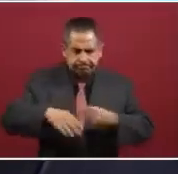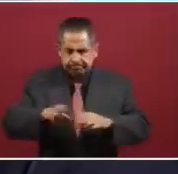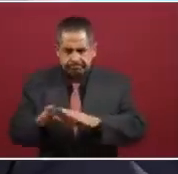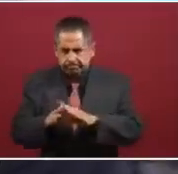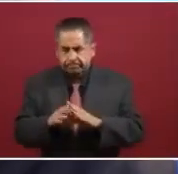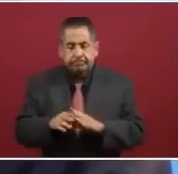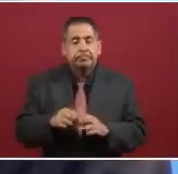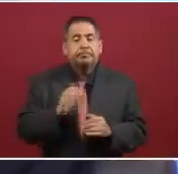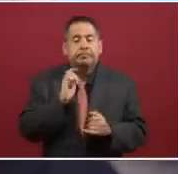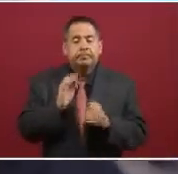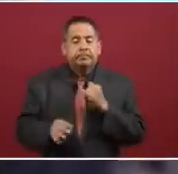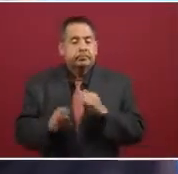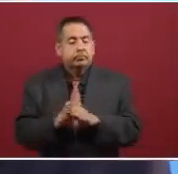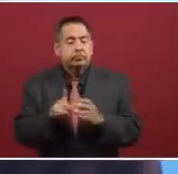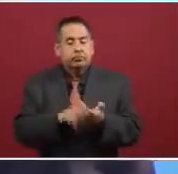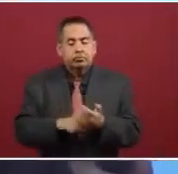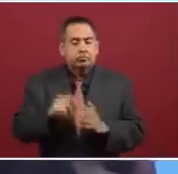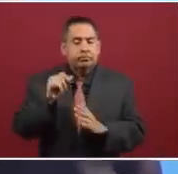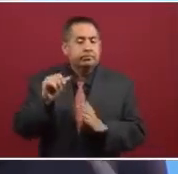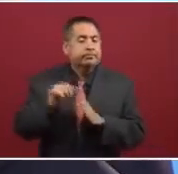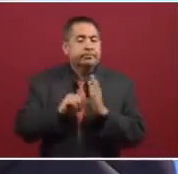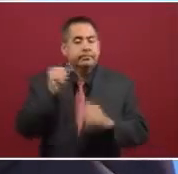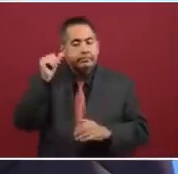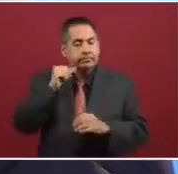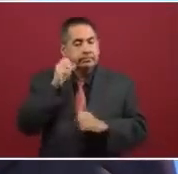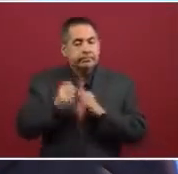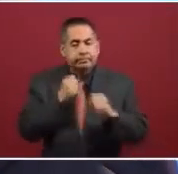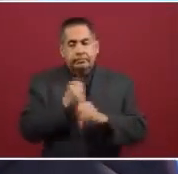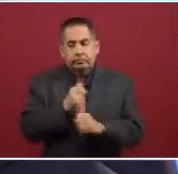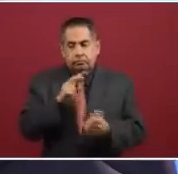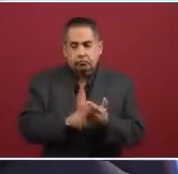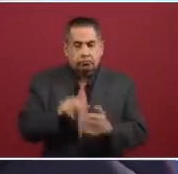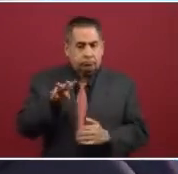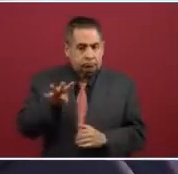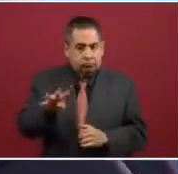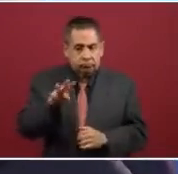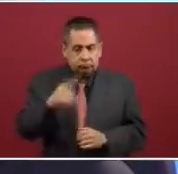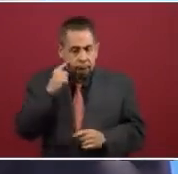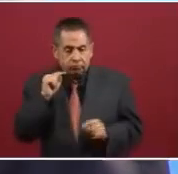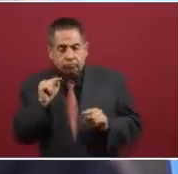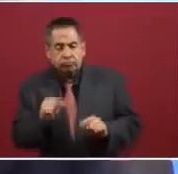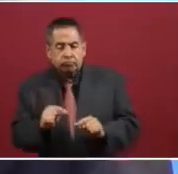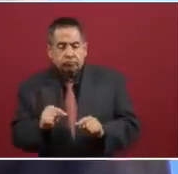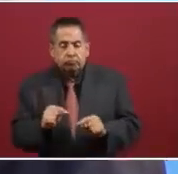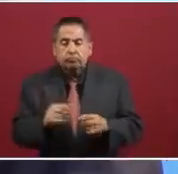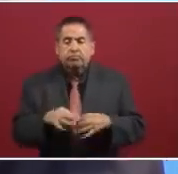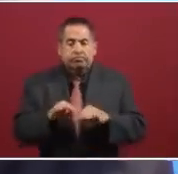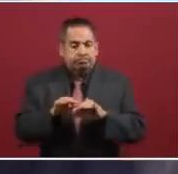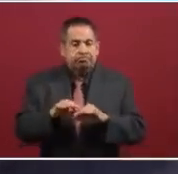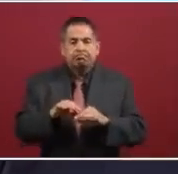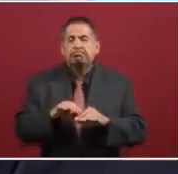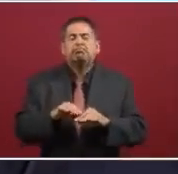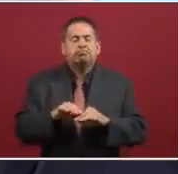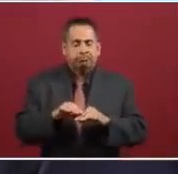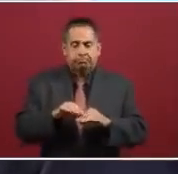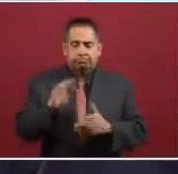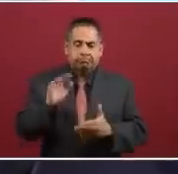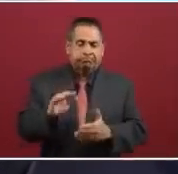costo financiero en el mes de abril de 2019 observa una importante reducción de